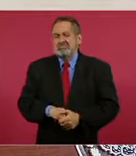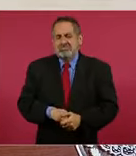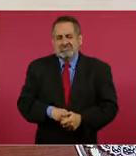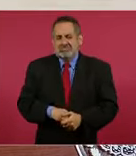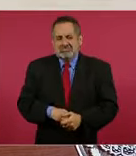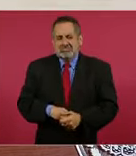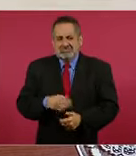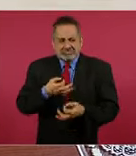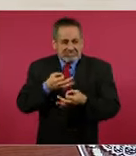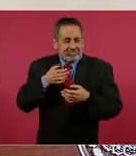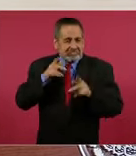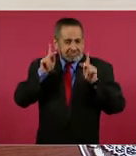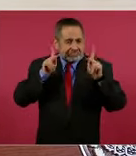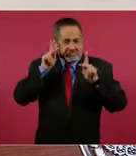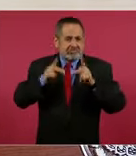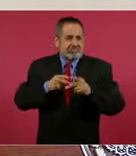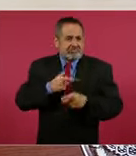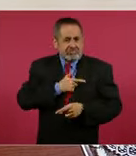de visita?